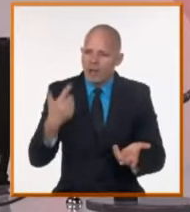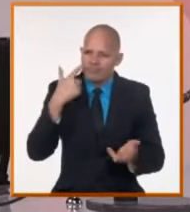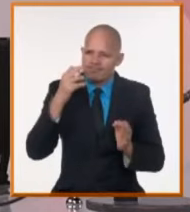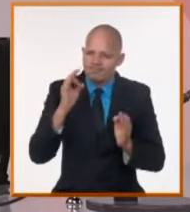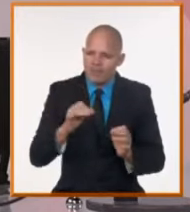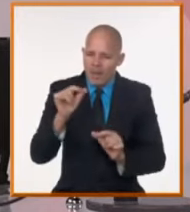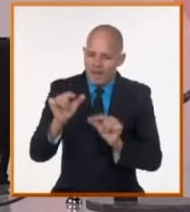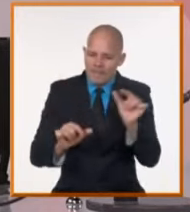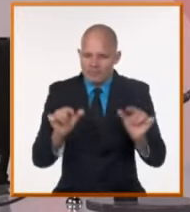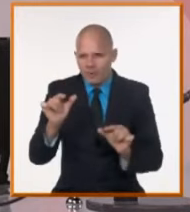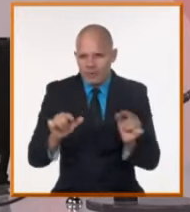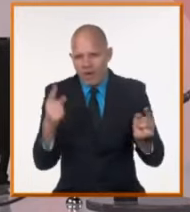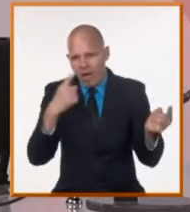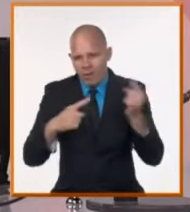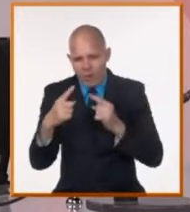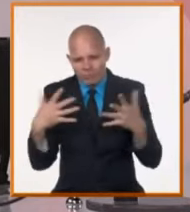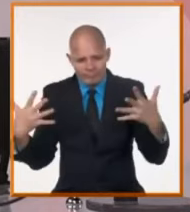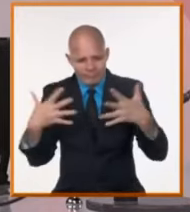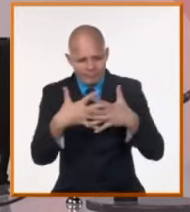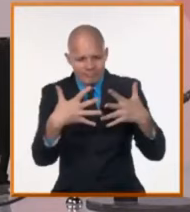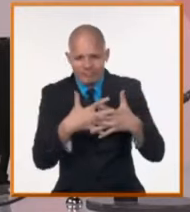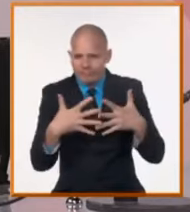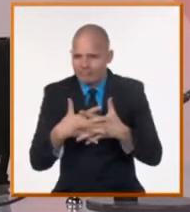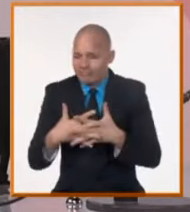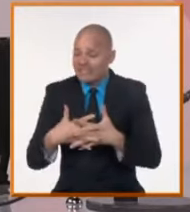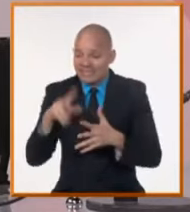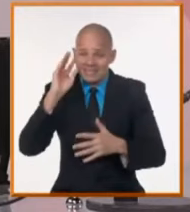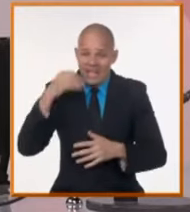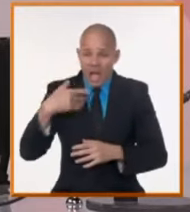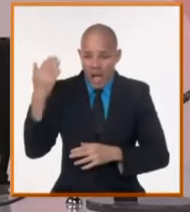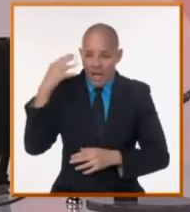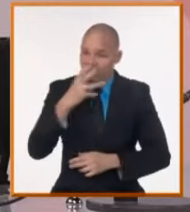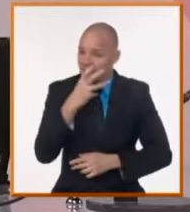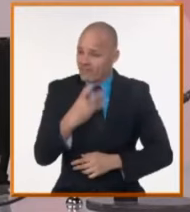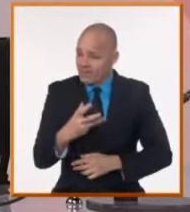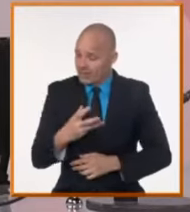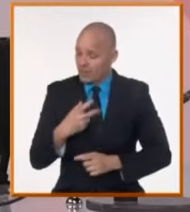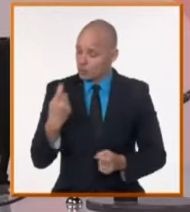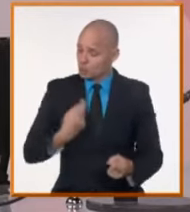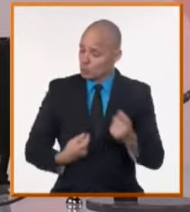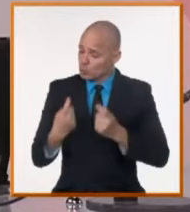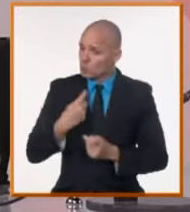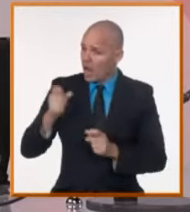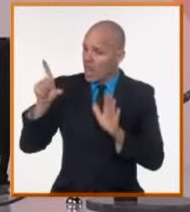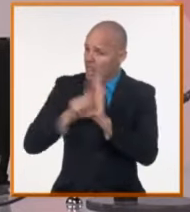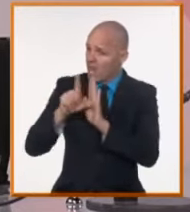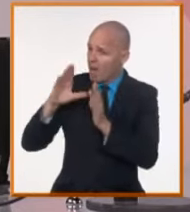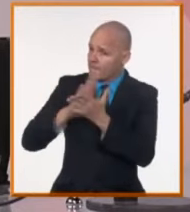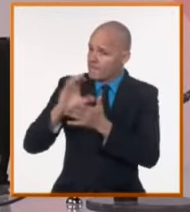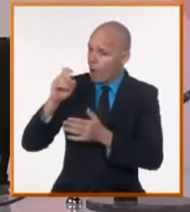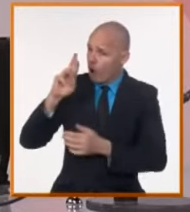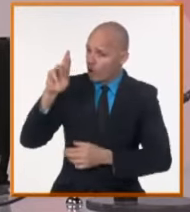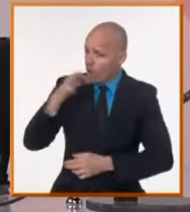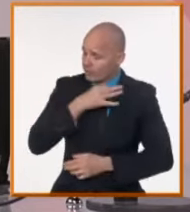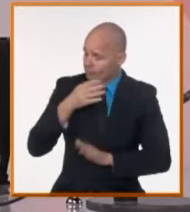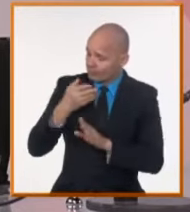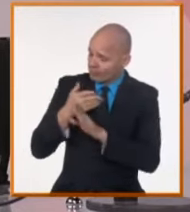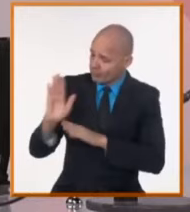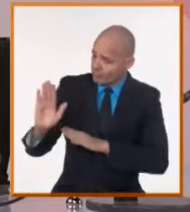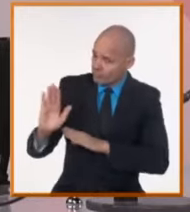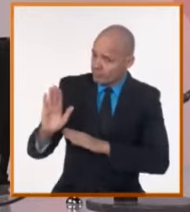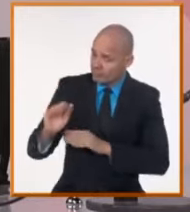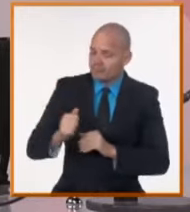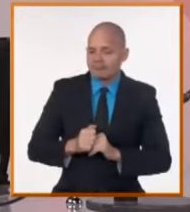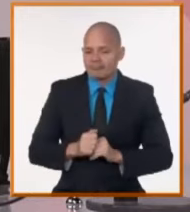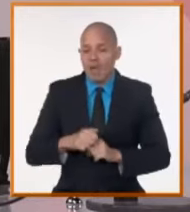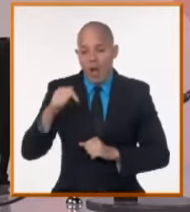unidad latinoamericana, nada más distante de la doctrina Monroe, fue Fidel Castro. Y con esas imágenes del día queremos despedirnos porque hoy hace 7 años se